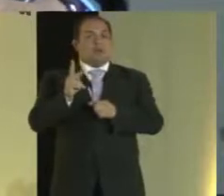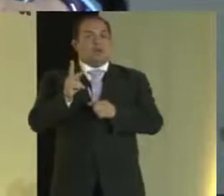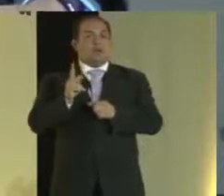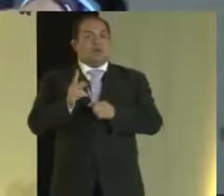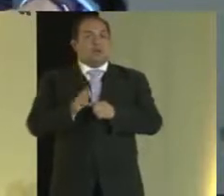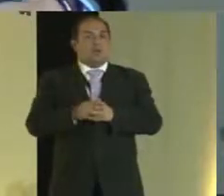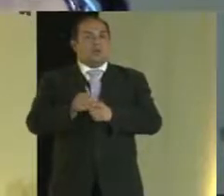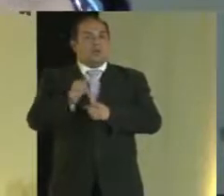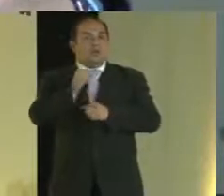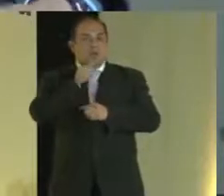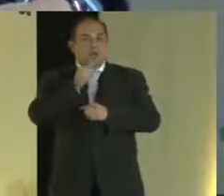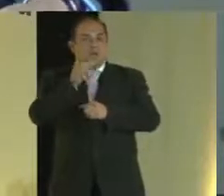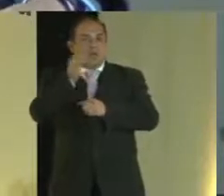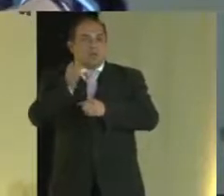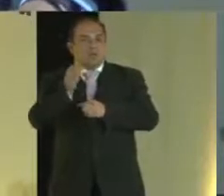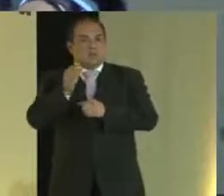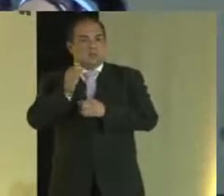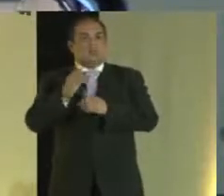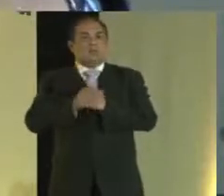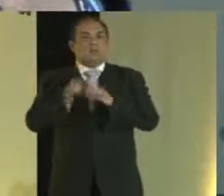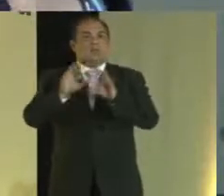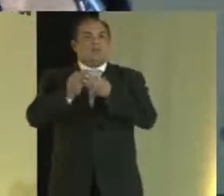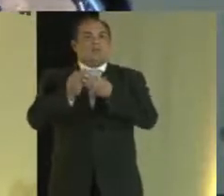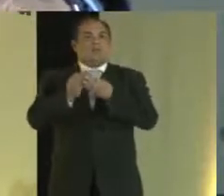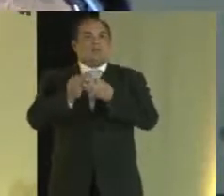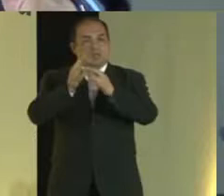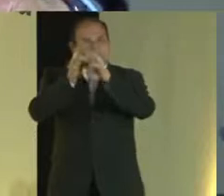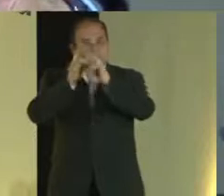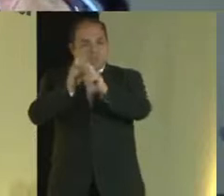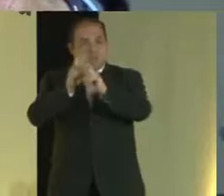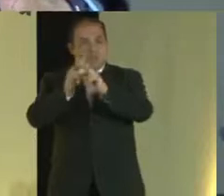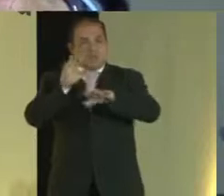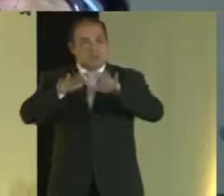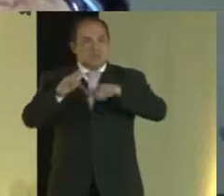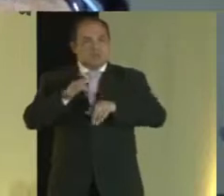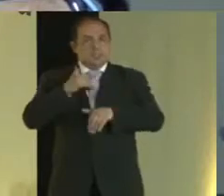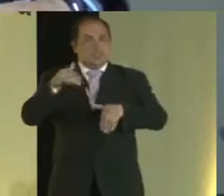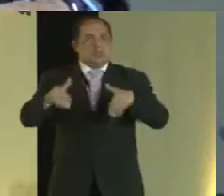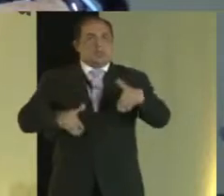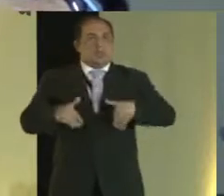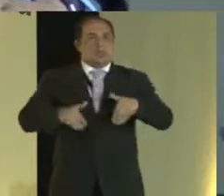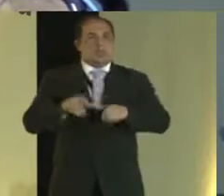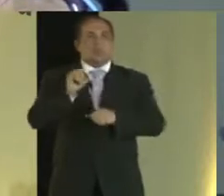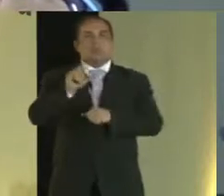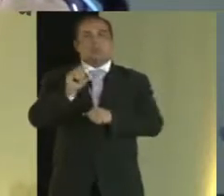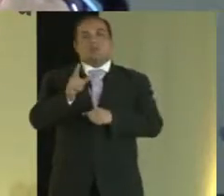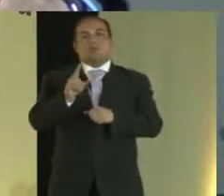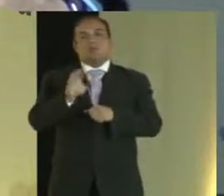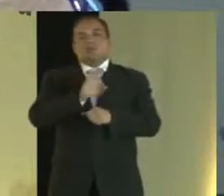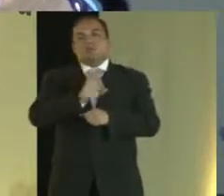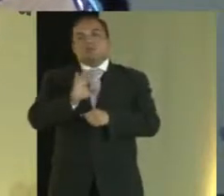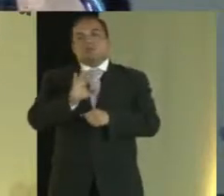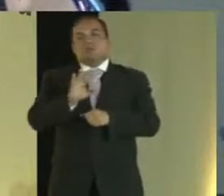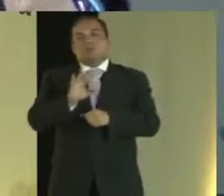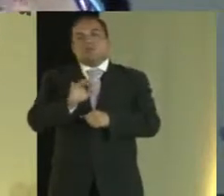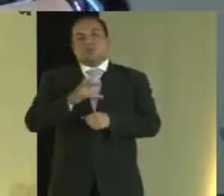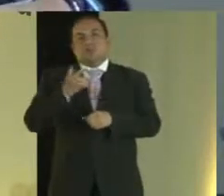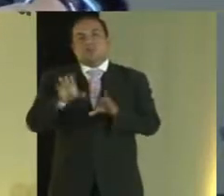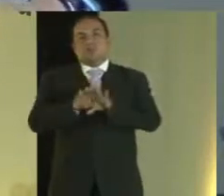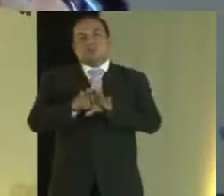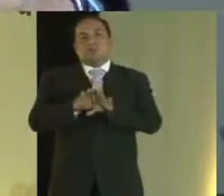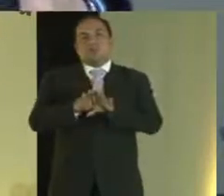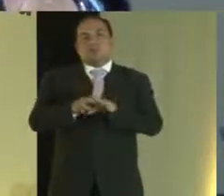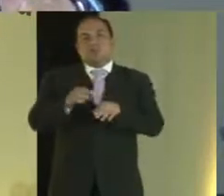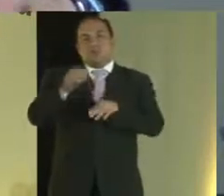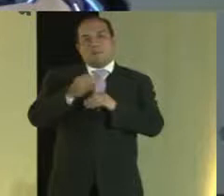se aplica, hay descontento, se puede considerar incluso en algunos casos que hasta es una farsa,